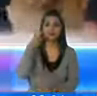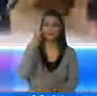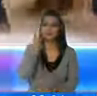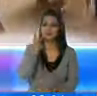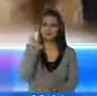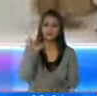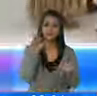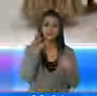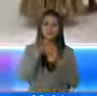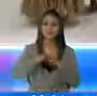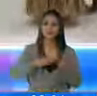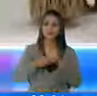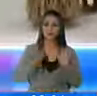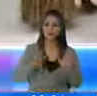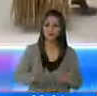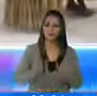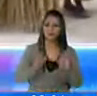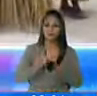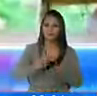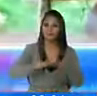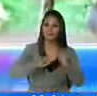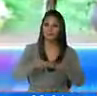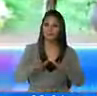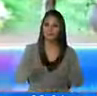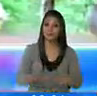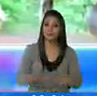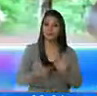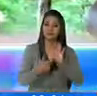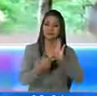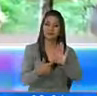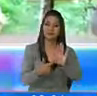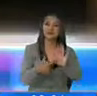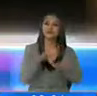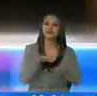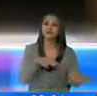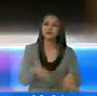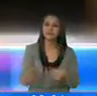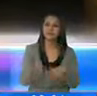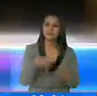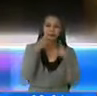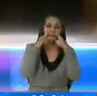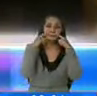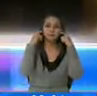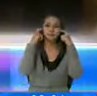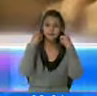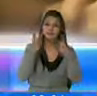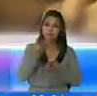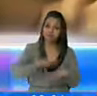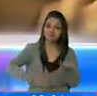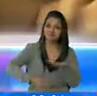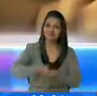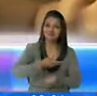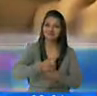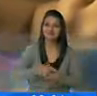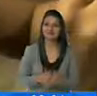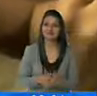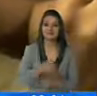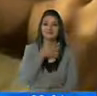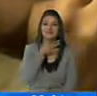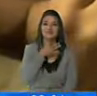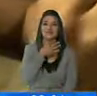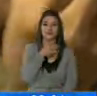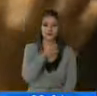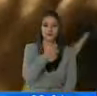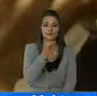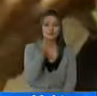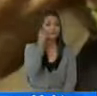de esta nacionalidad. En sus comunas no solo muestran esta práctica, sino que además la comparten. Me gusta mucho que